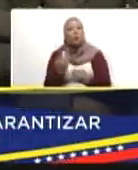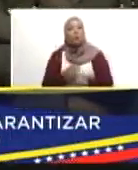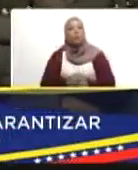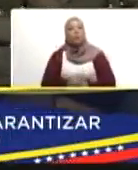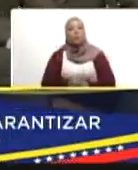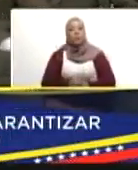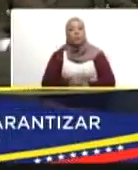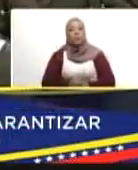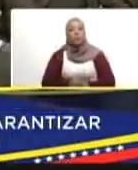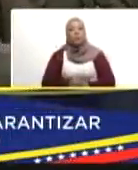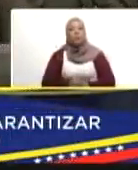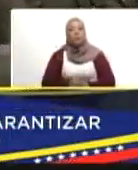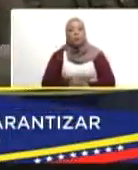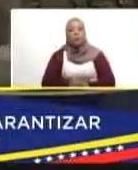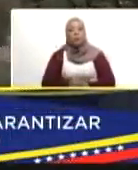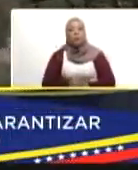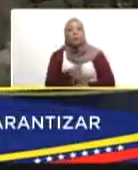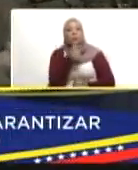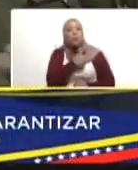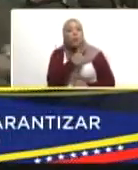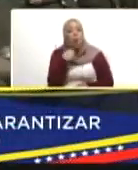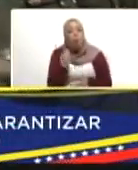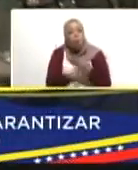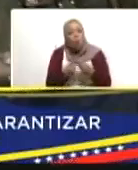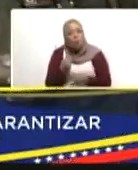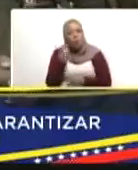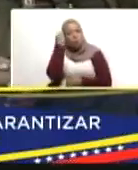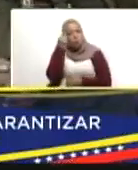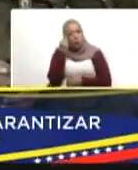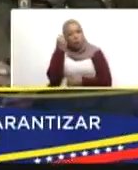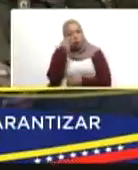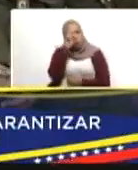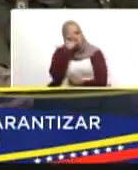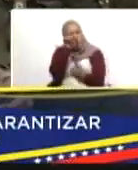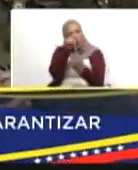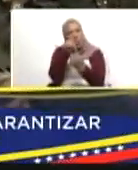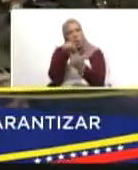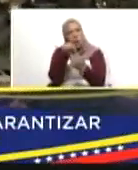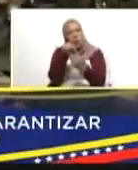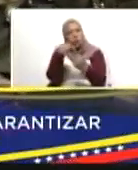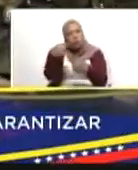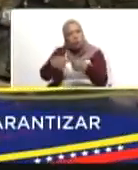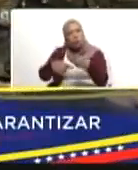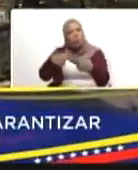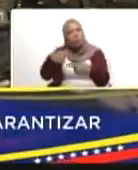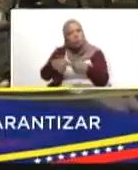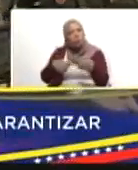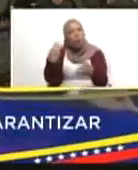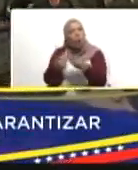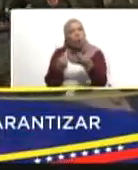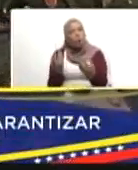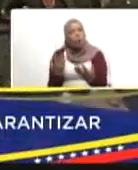objetivo comoo sostienes ese objetivo verdad padrino her